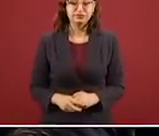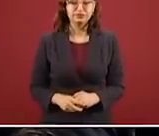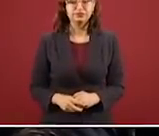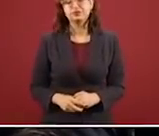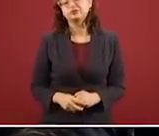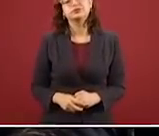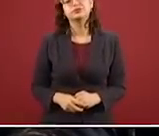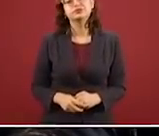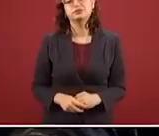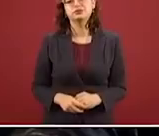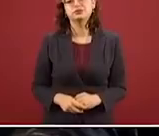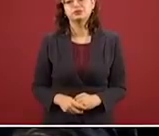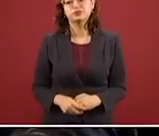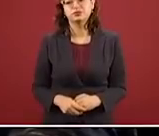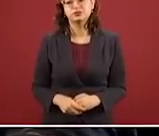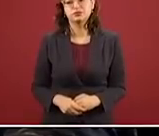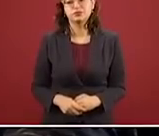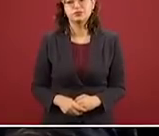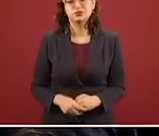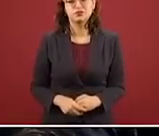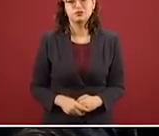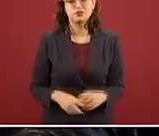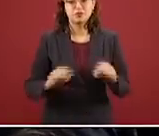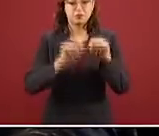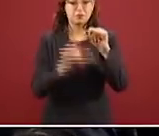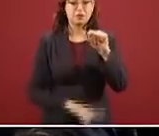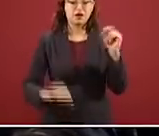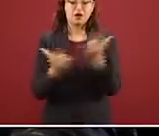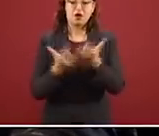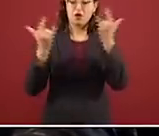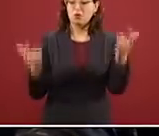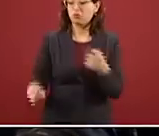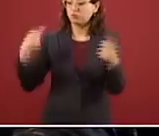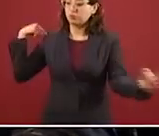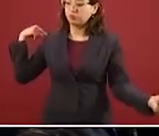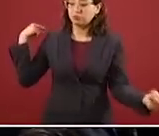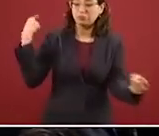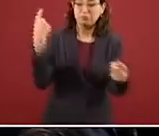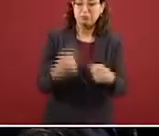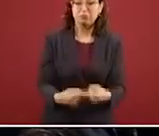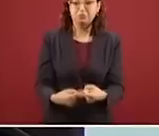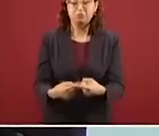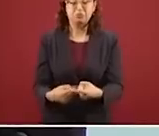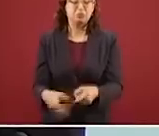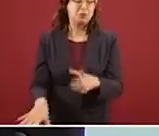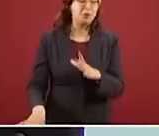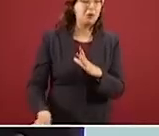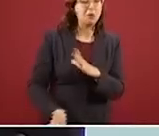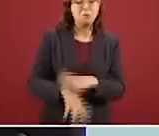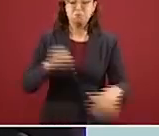Nunca en la historia de México se había llevado a cabo un saqueo